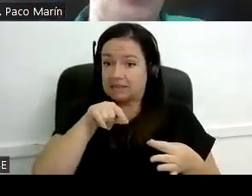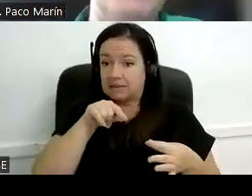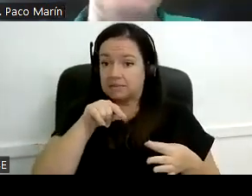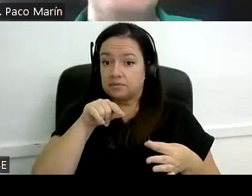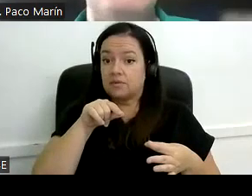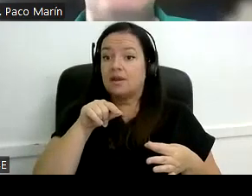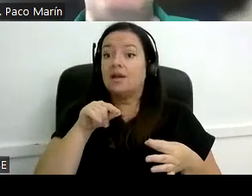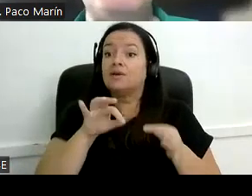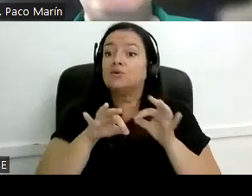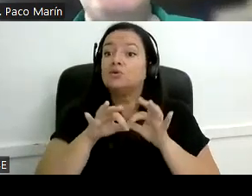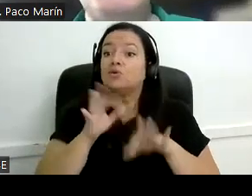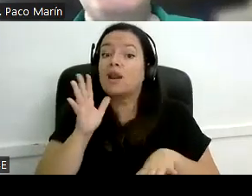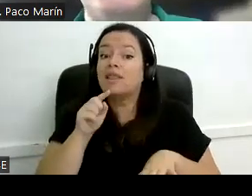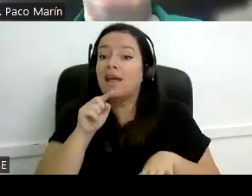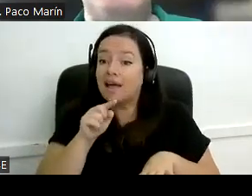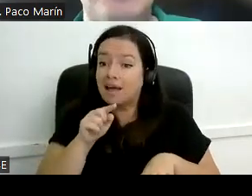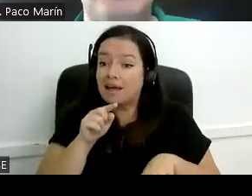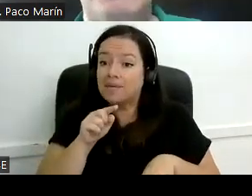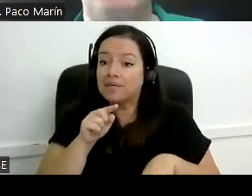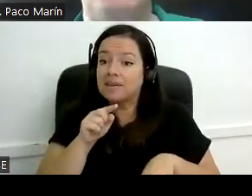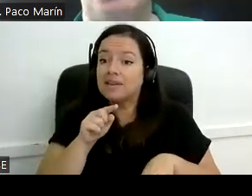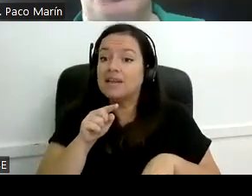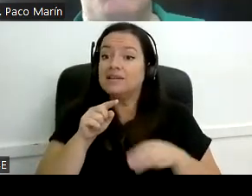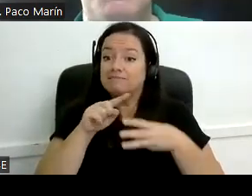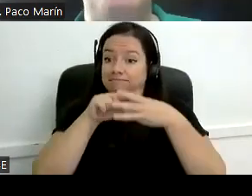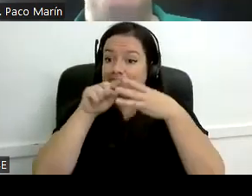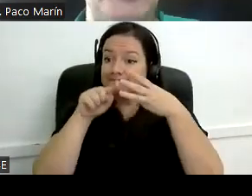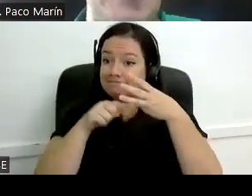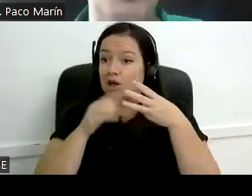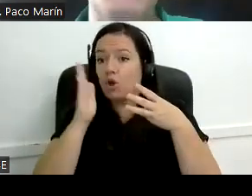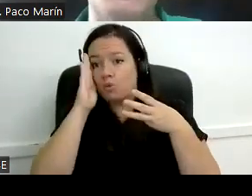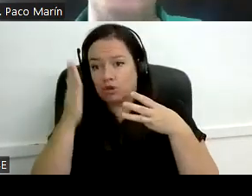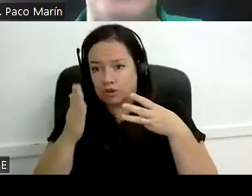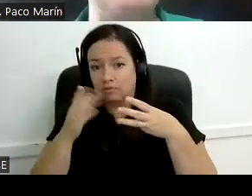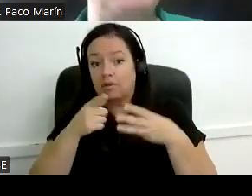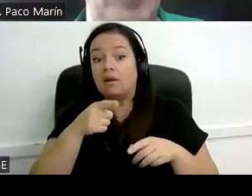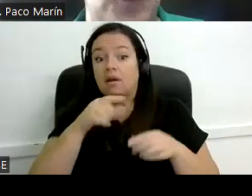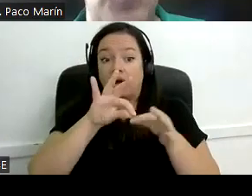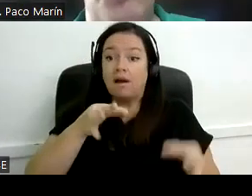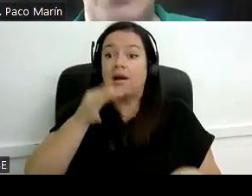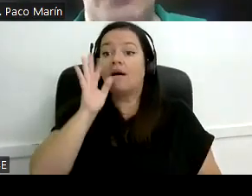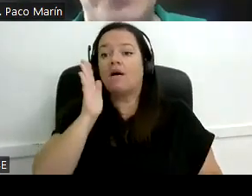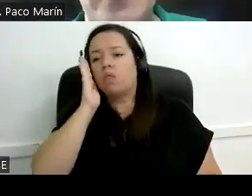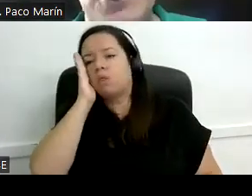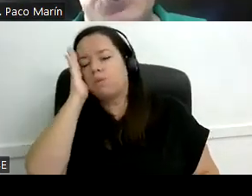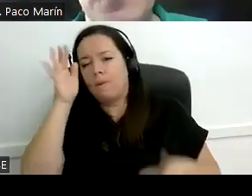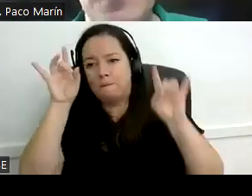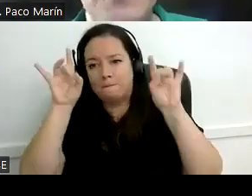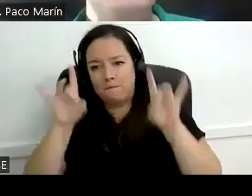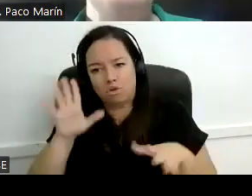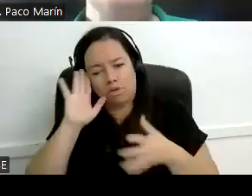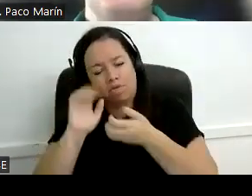la suerte de que estamos tratando tres aspectos del sueño. Primero, nos quedamos dormidos antes porque actúa sobre la